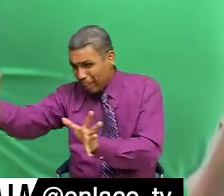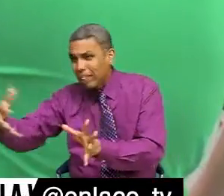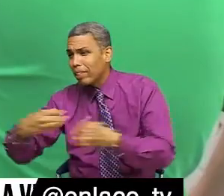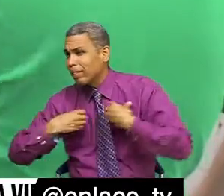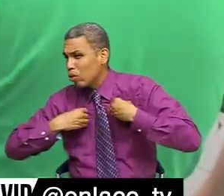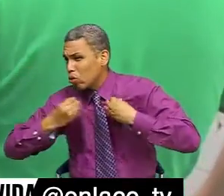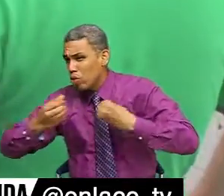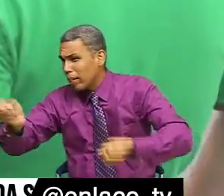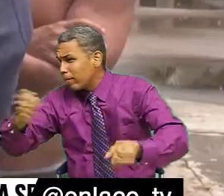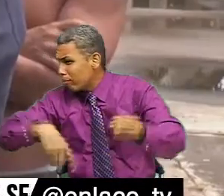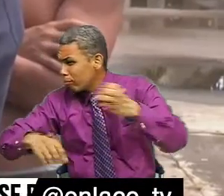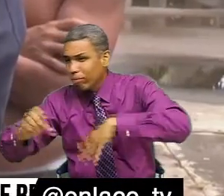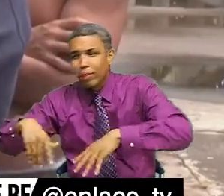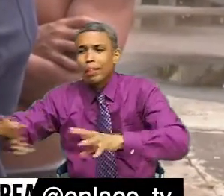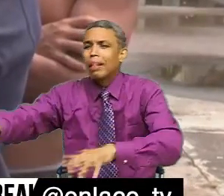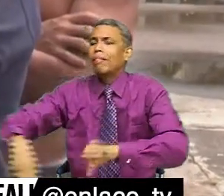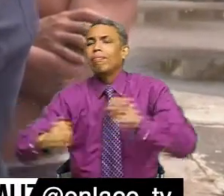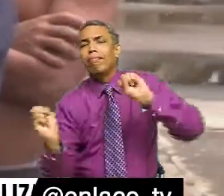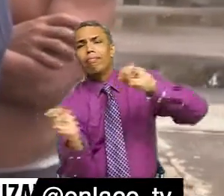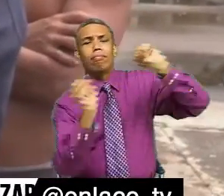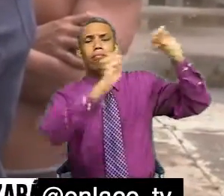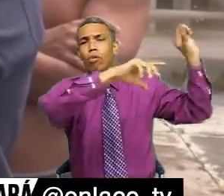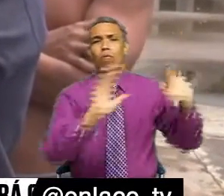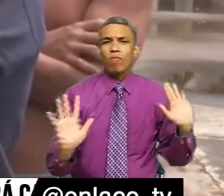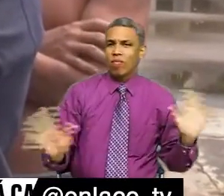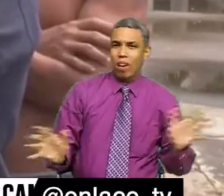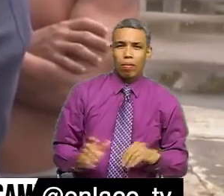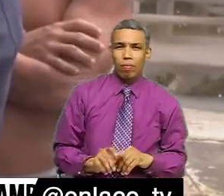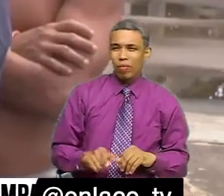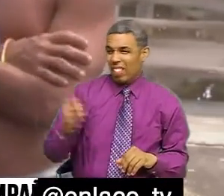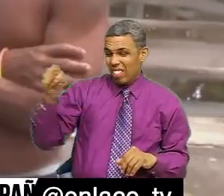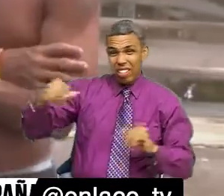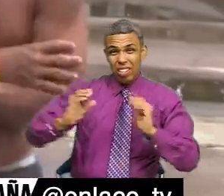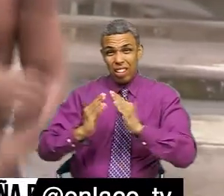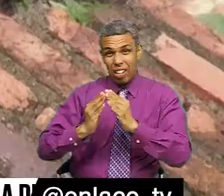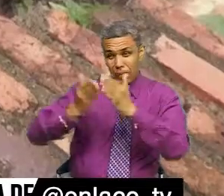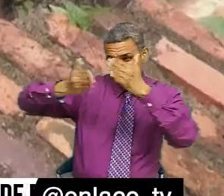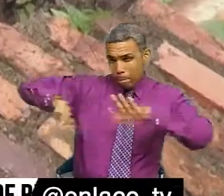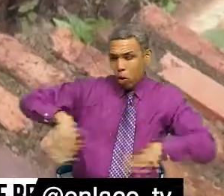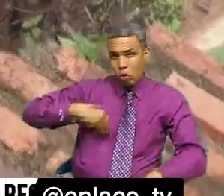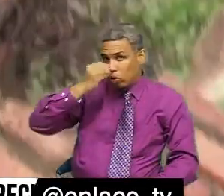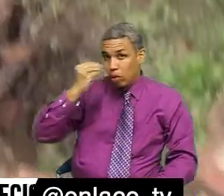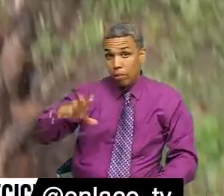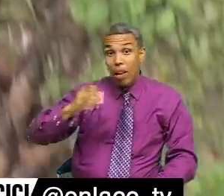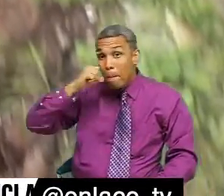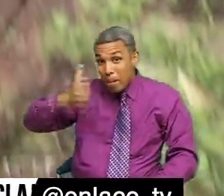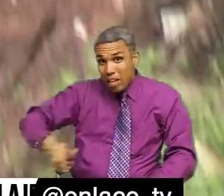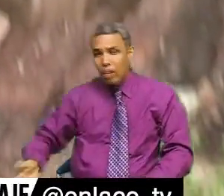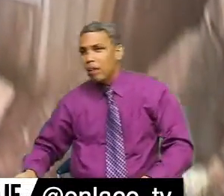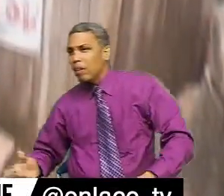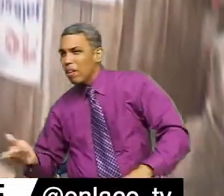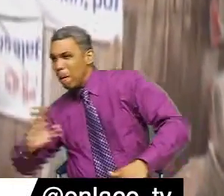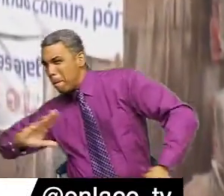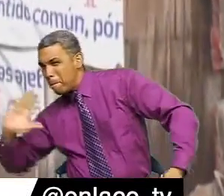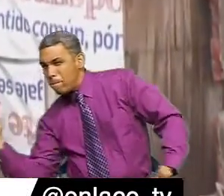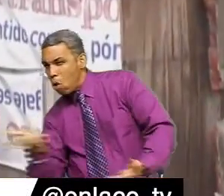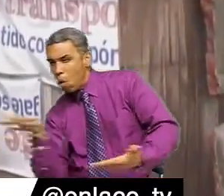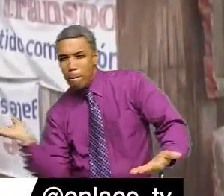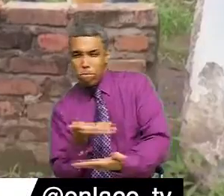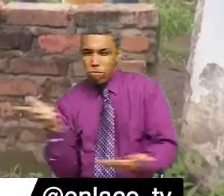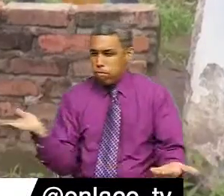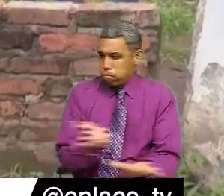a pasar la noche, hicimos el desalojo total de la vivienda. Mañana infraestructura va a ser la demolición de la misma. Ya la señora autorizó la demolición